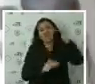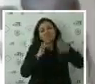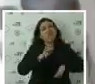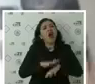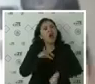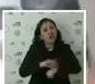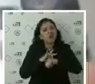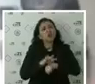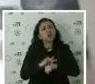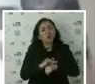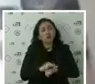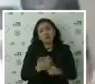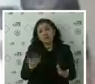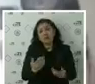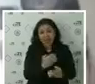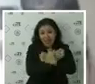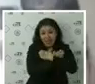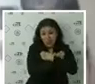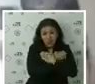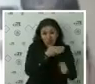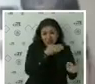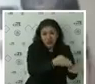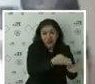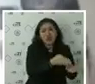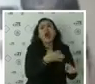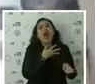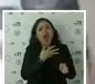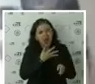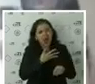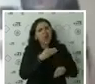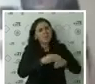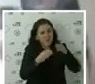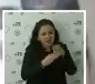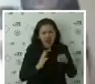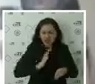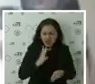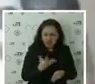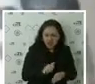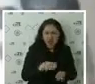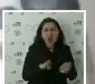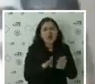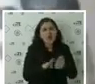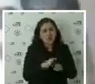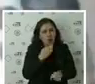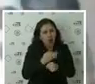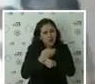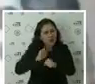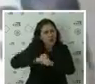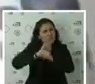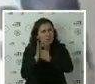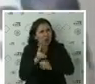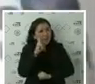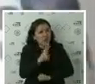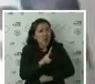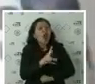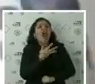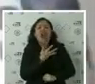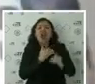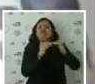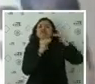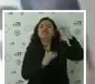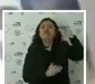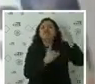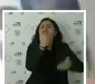notable. Empezando por el educativo, a pesar de que tenemos la herramienta de la tecnología como ayuda en esta pandemia, se nota muchísimo la